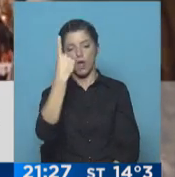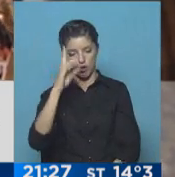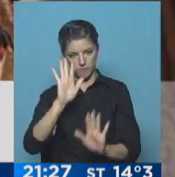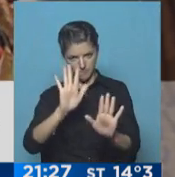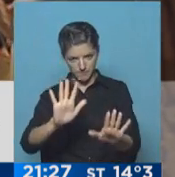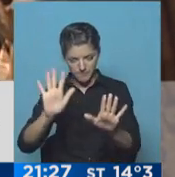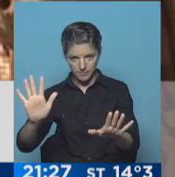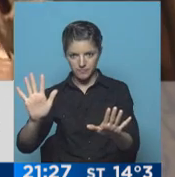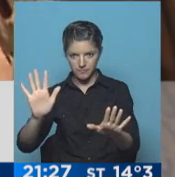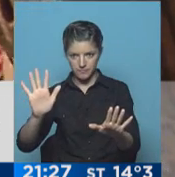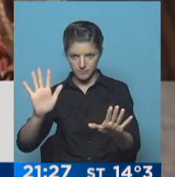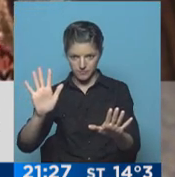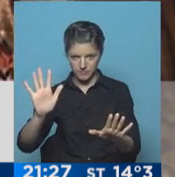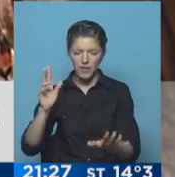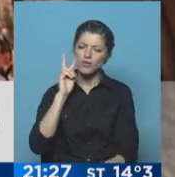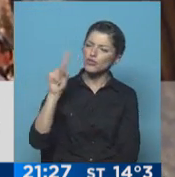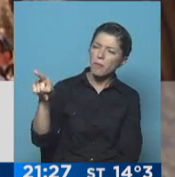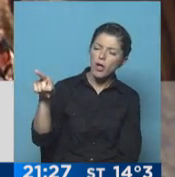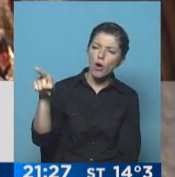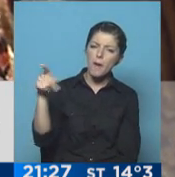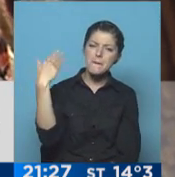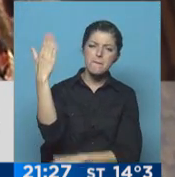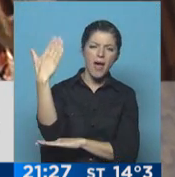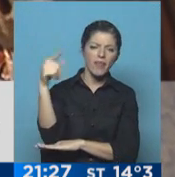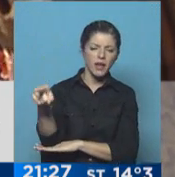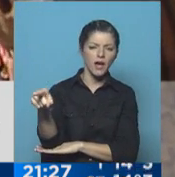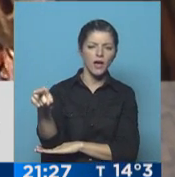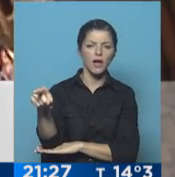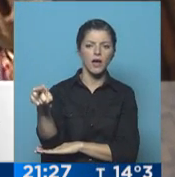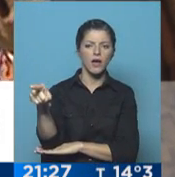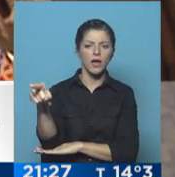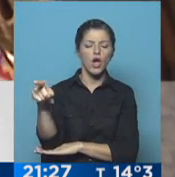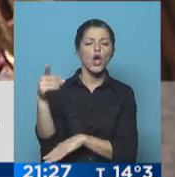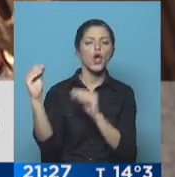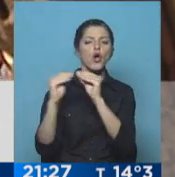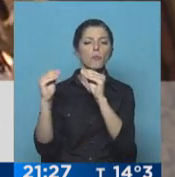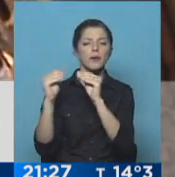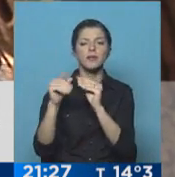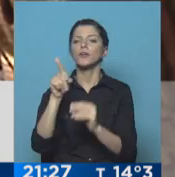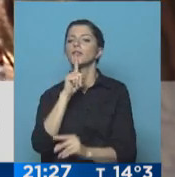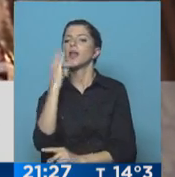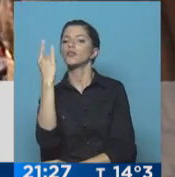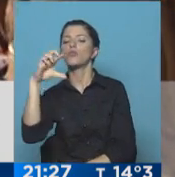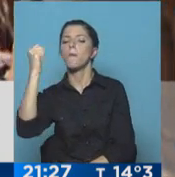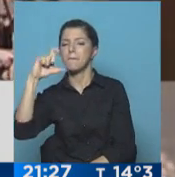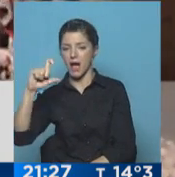Primero lo primero. Veo una bandera de los compañeros de la Tupac.